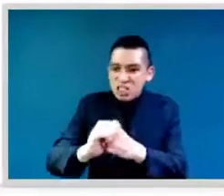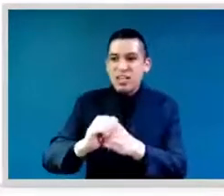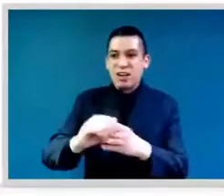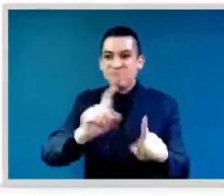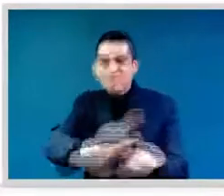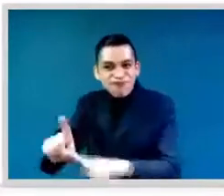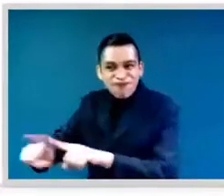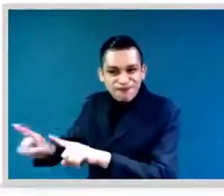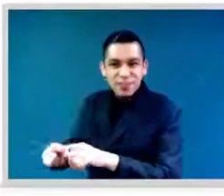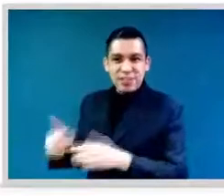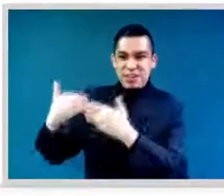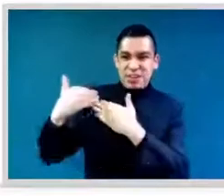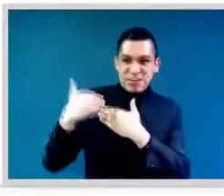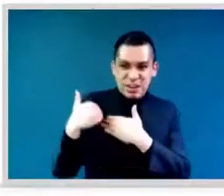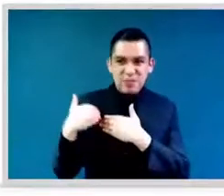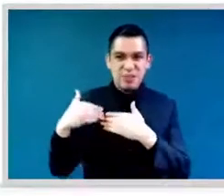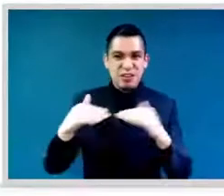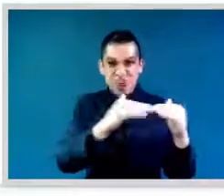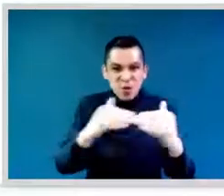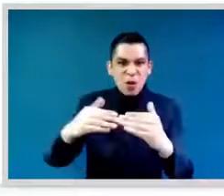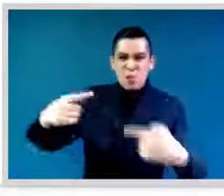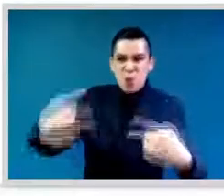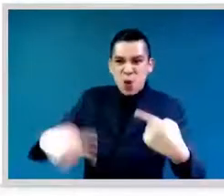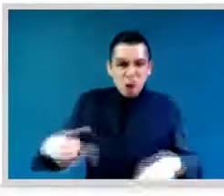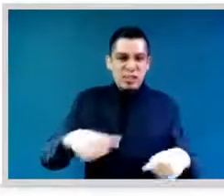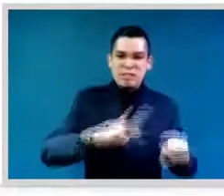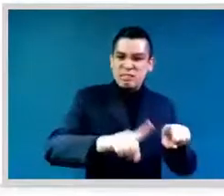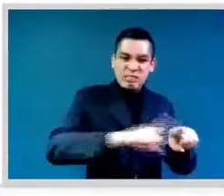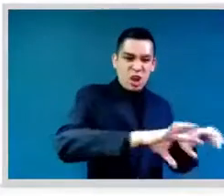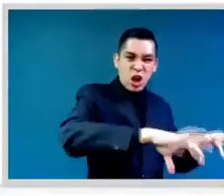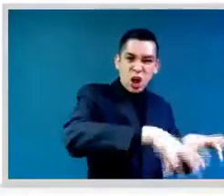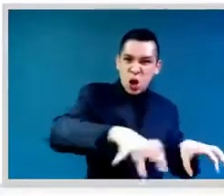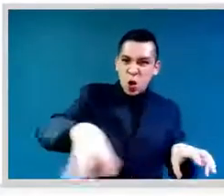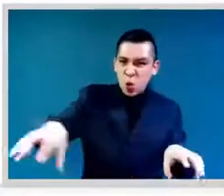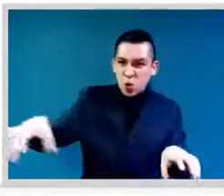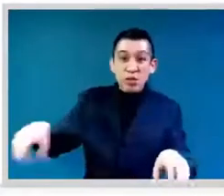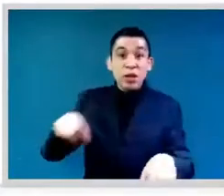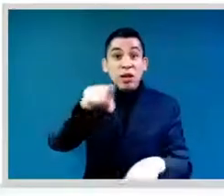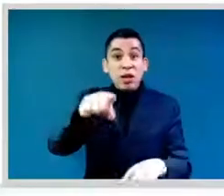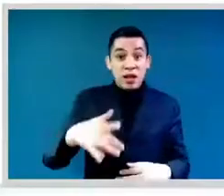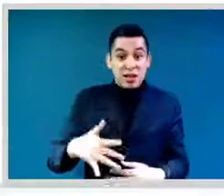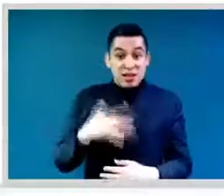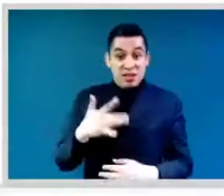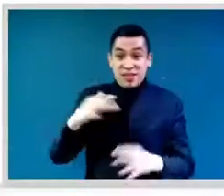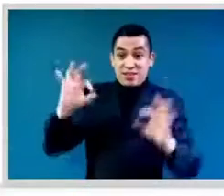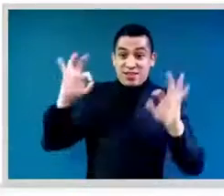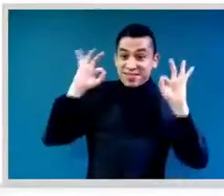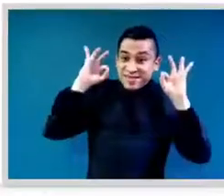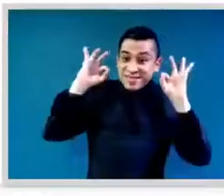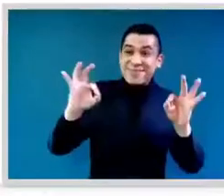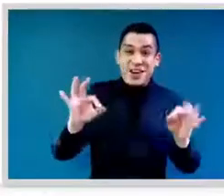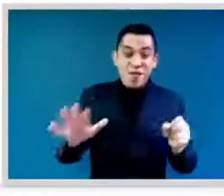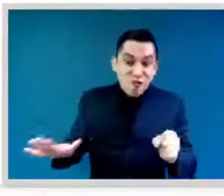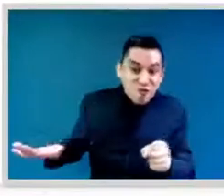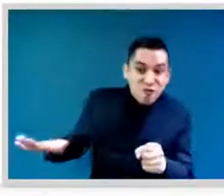cuidados como política del Estado, lo que llamamos Estado de Bienestar. Todo eso libera a las mujeres de que su